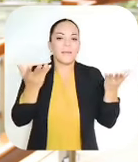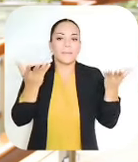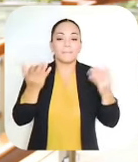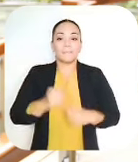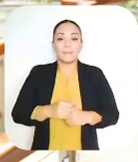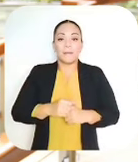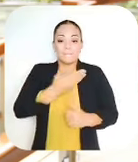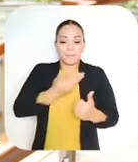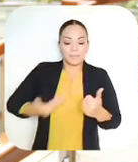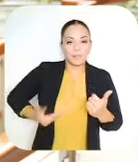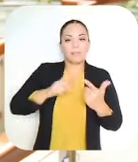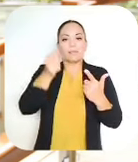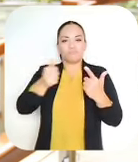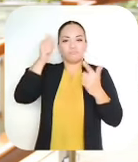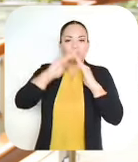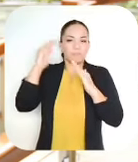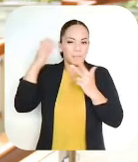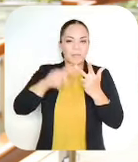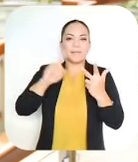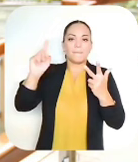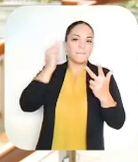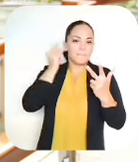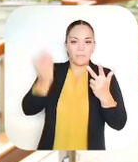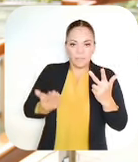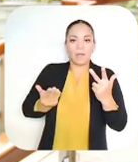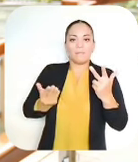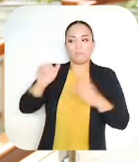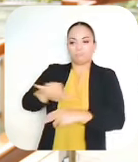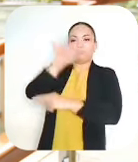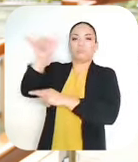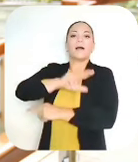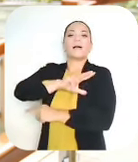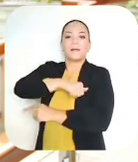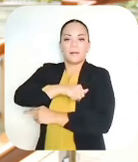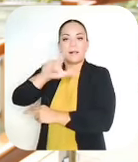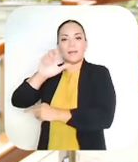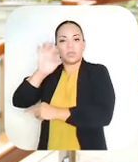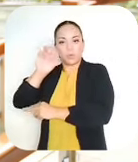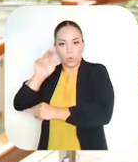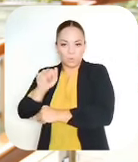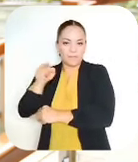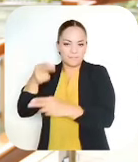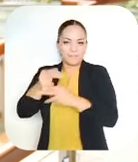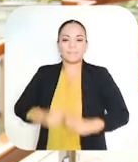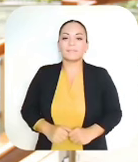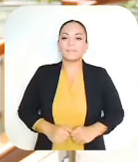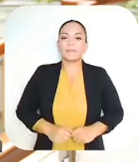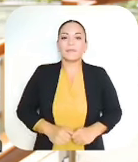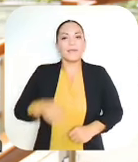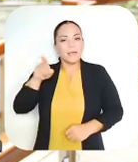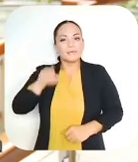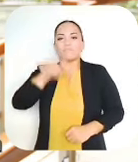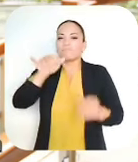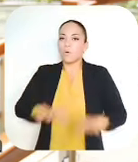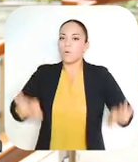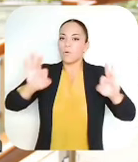sobre el viaje del presidente, el canciller y la primera dama a Letonia. Este viaje es un viaje oficial en el